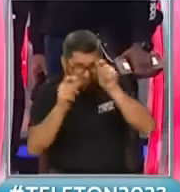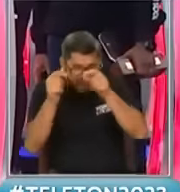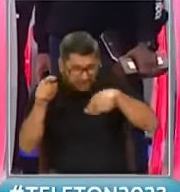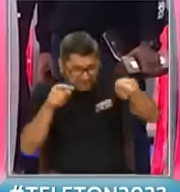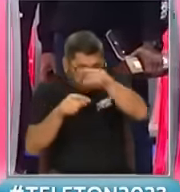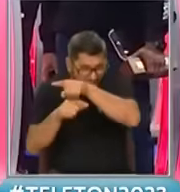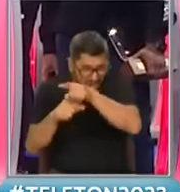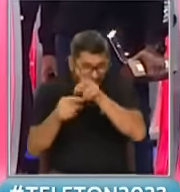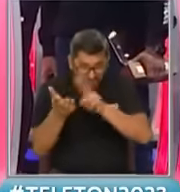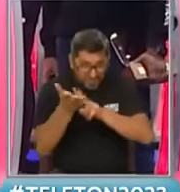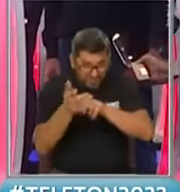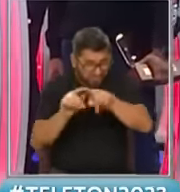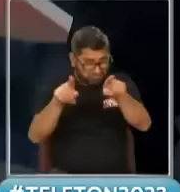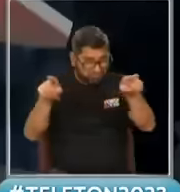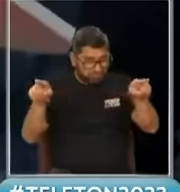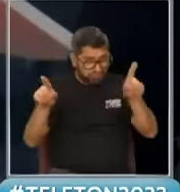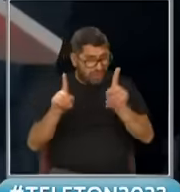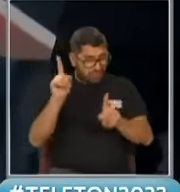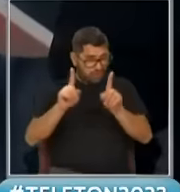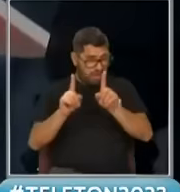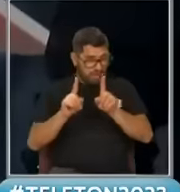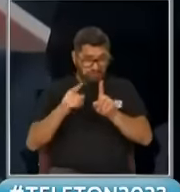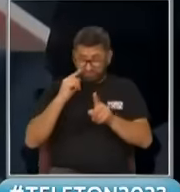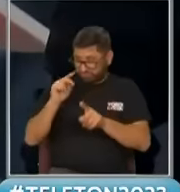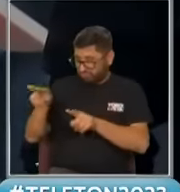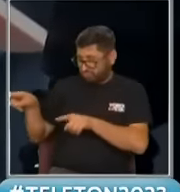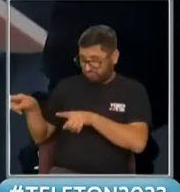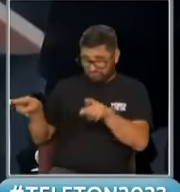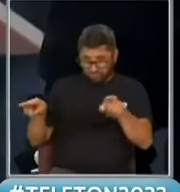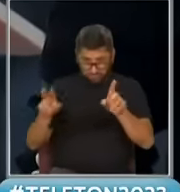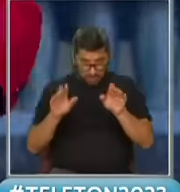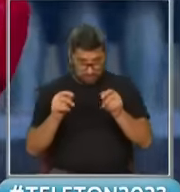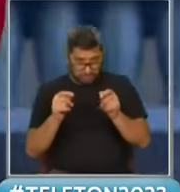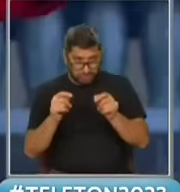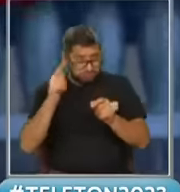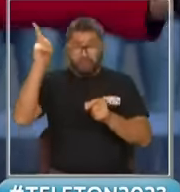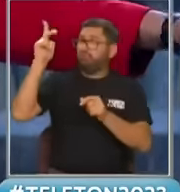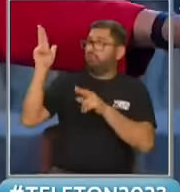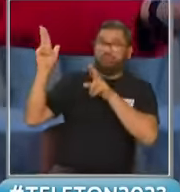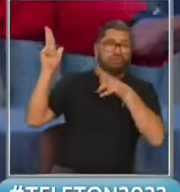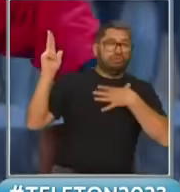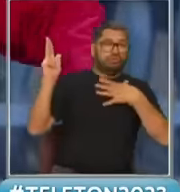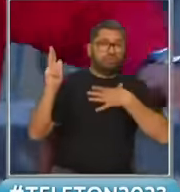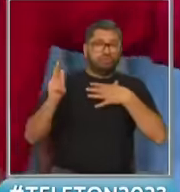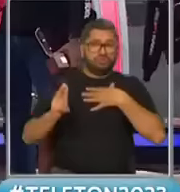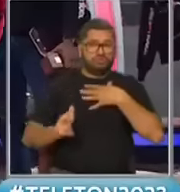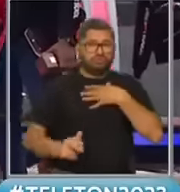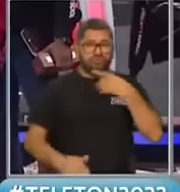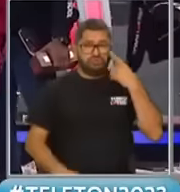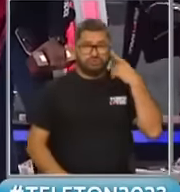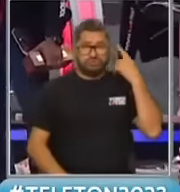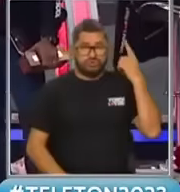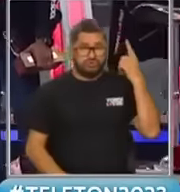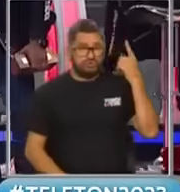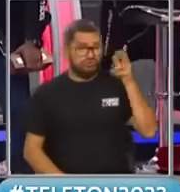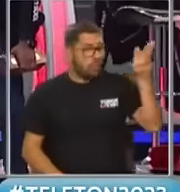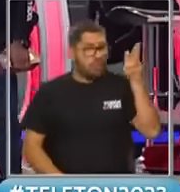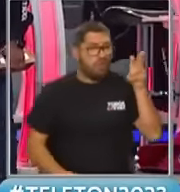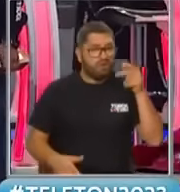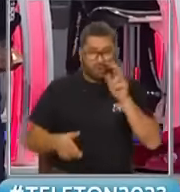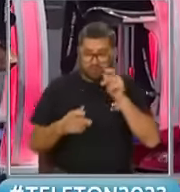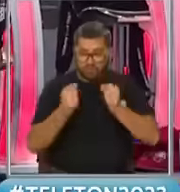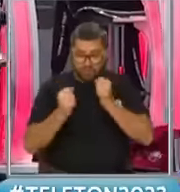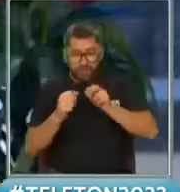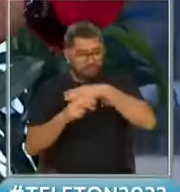¿cierto? Sí, pues claro. Sí, es traumático. Entonces, un balazo, ¡pum! Y cae mi asistente. ¡Pum! Otro